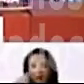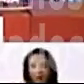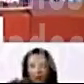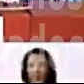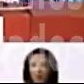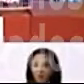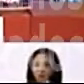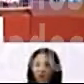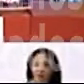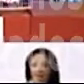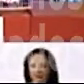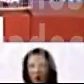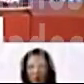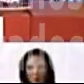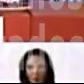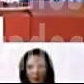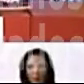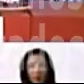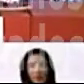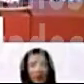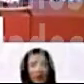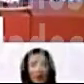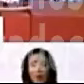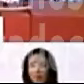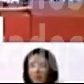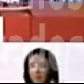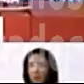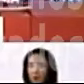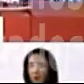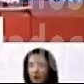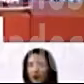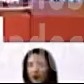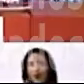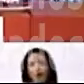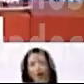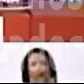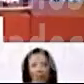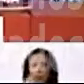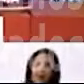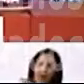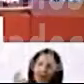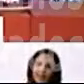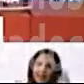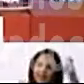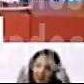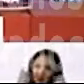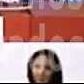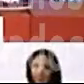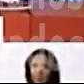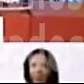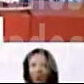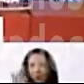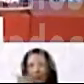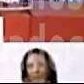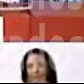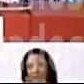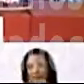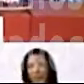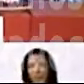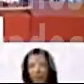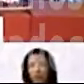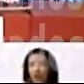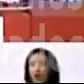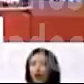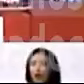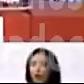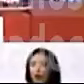que expresaron de mil maneras contra el comandante Chávez, lo expresan de mil maneras contra Nicolás, pero en verdad ustedes saben